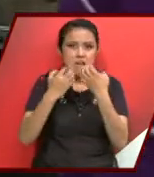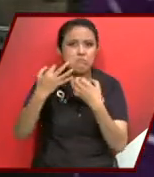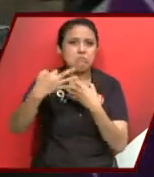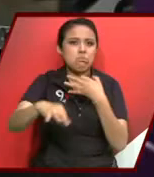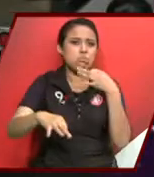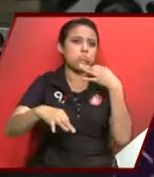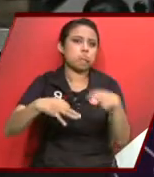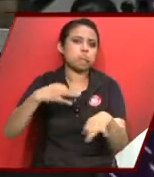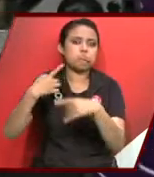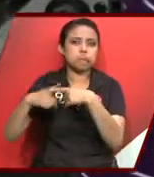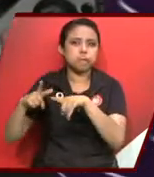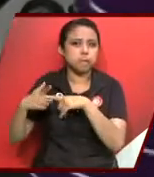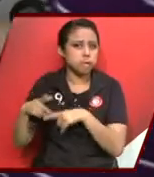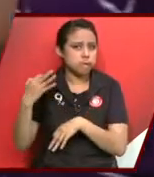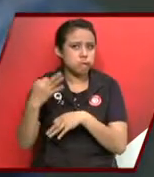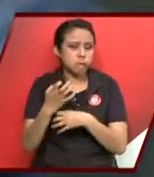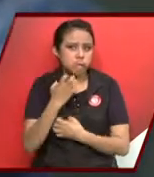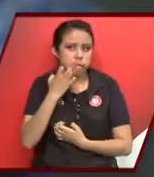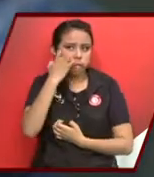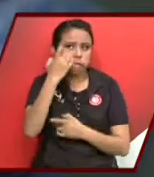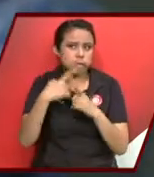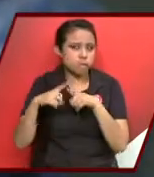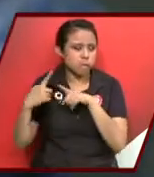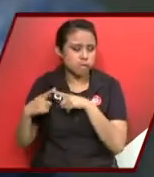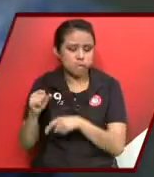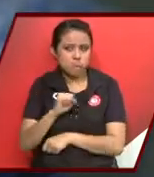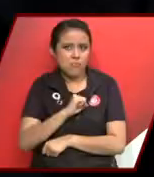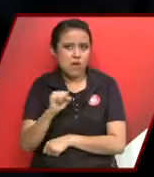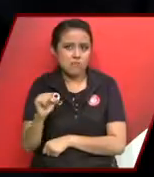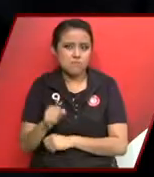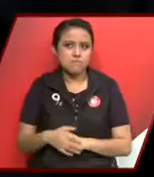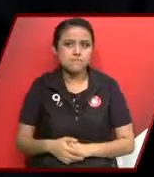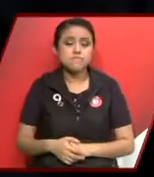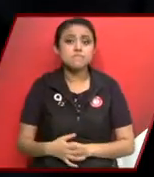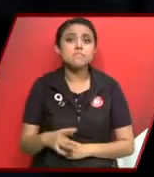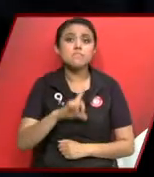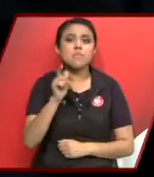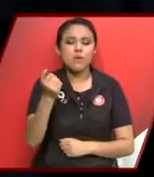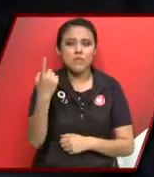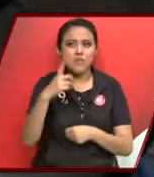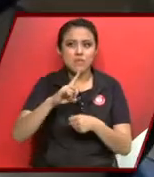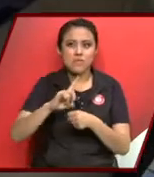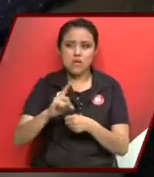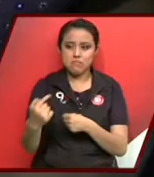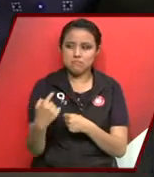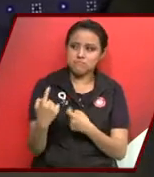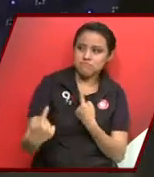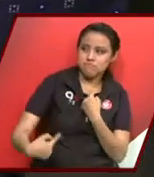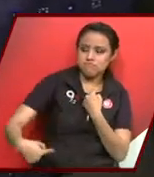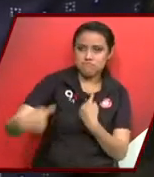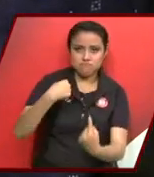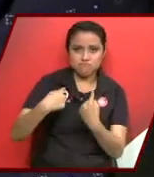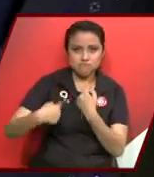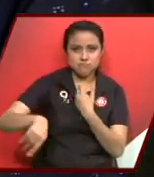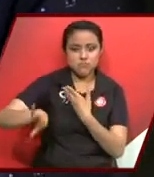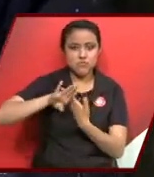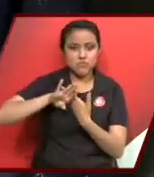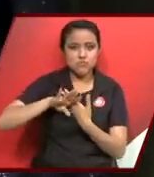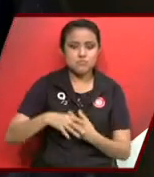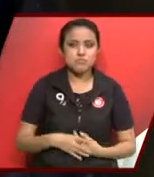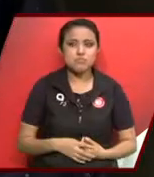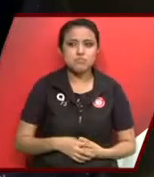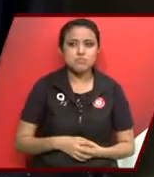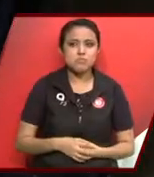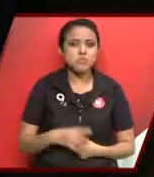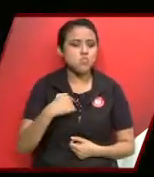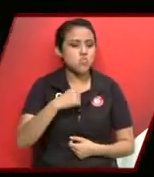groserías, les gritaba. Y un día se fue en contra de él. No